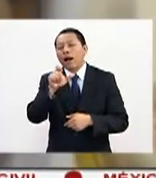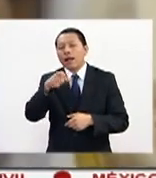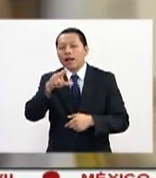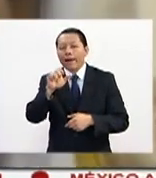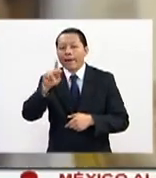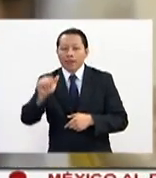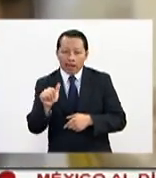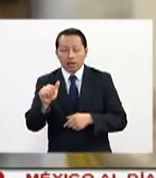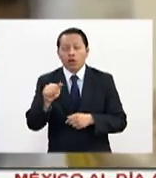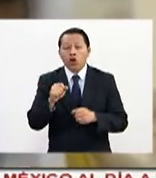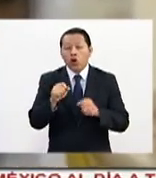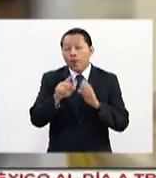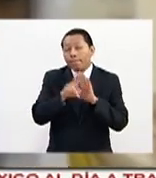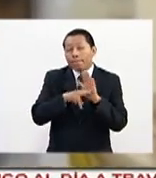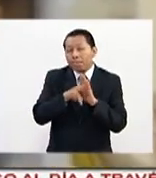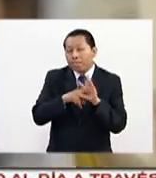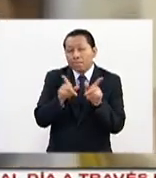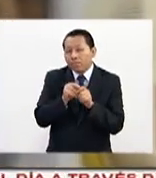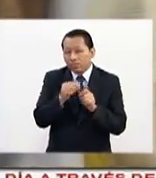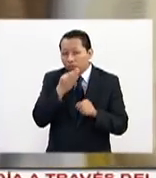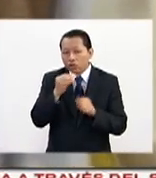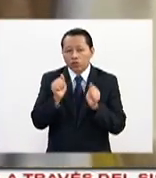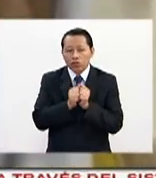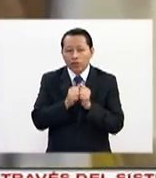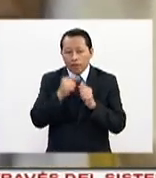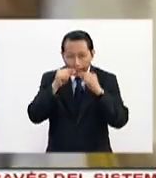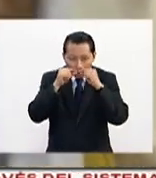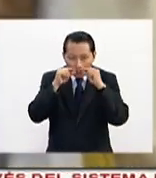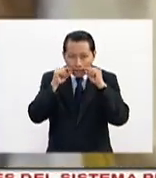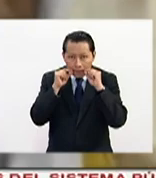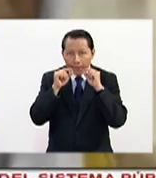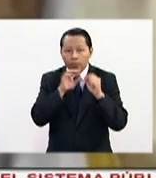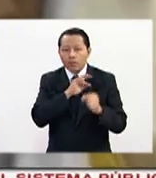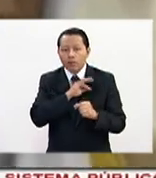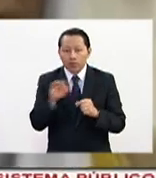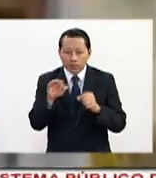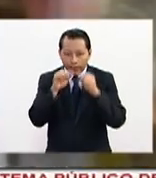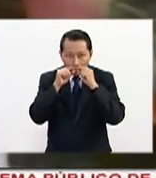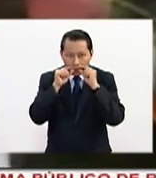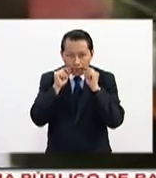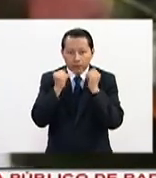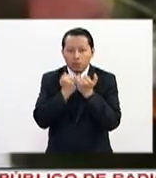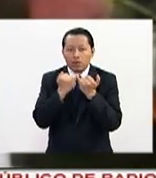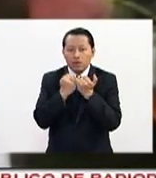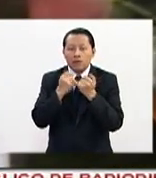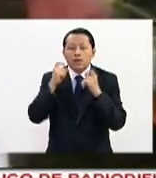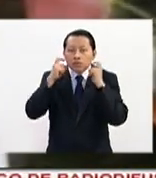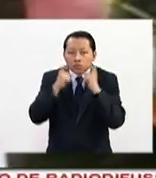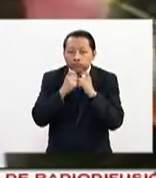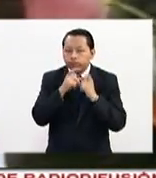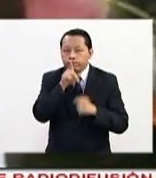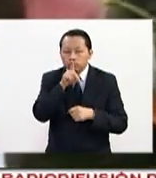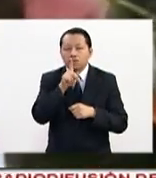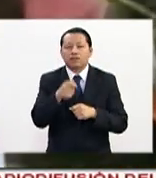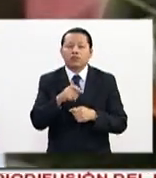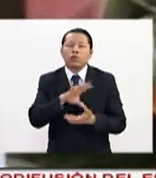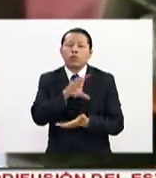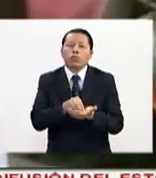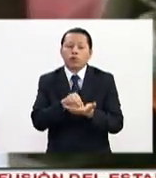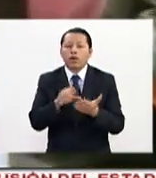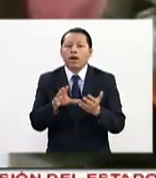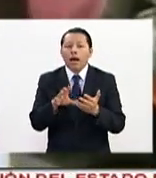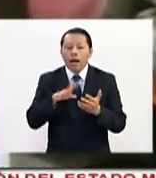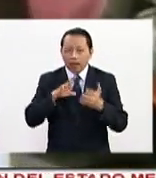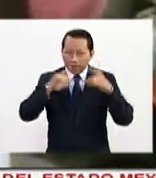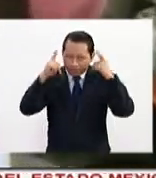deja ver a Hamza con bigote recortado y sin barba durante su boda, vestido con un